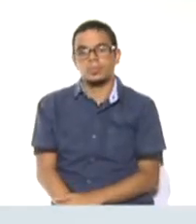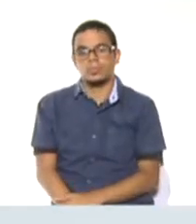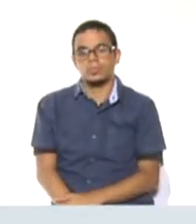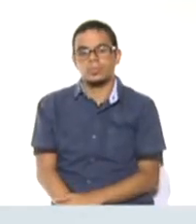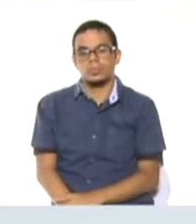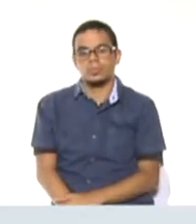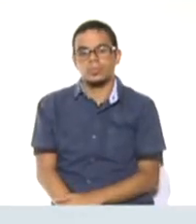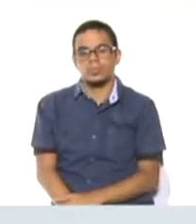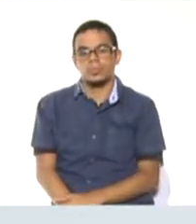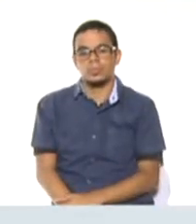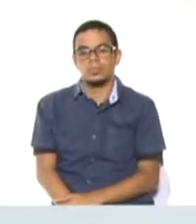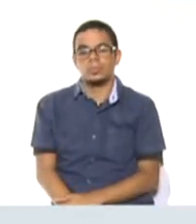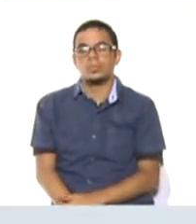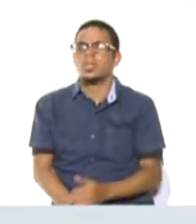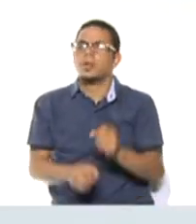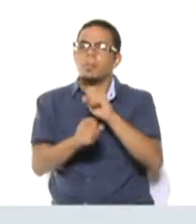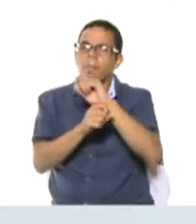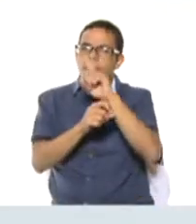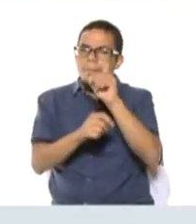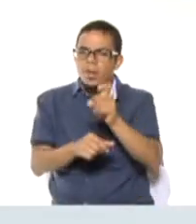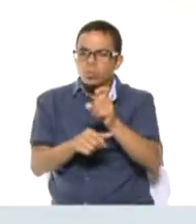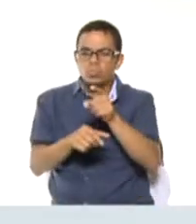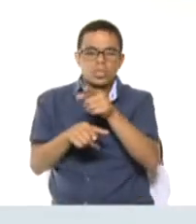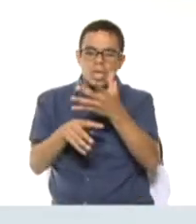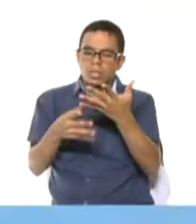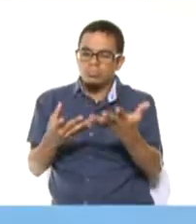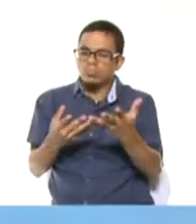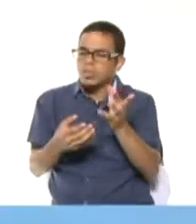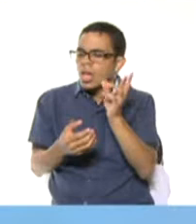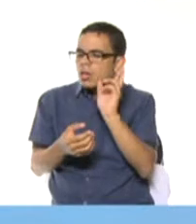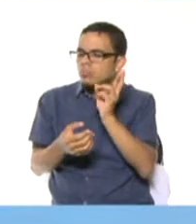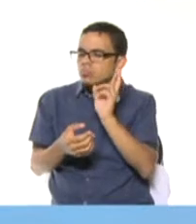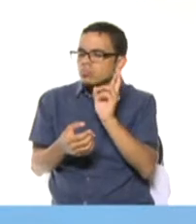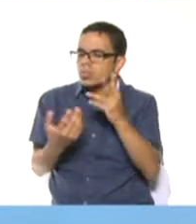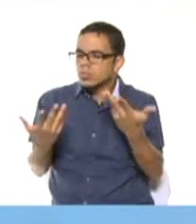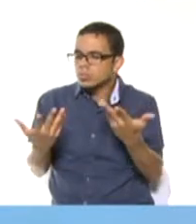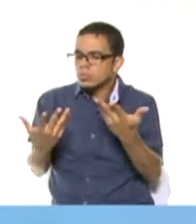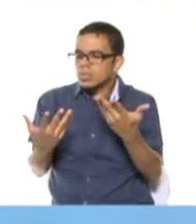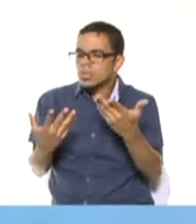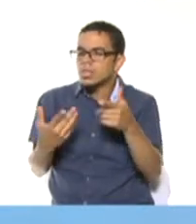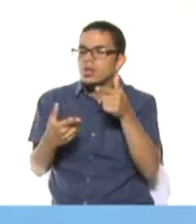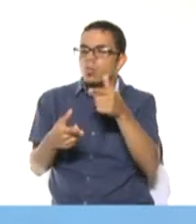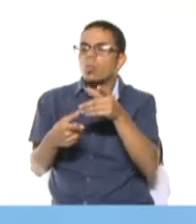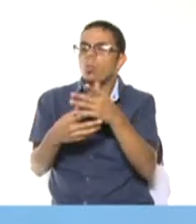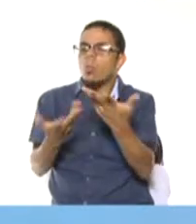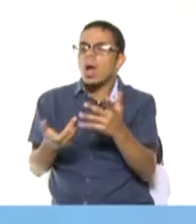Luego, preguntar qué sonido al momento de utilizar el juguete